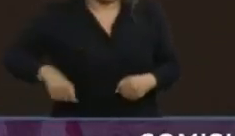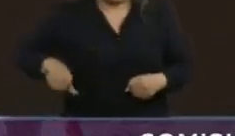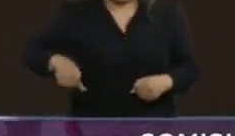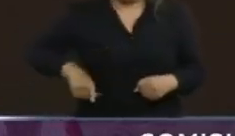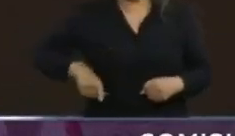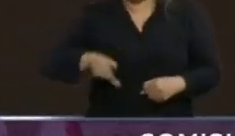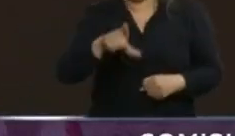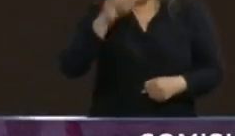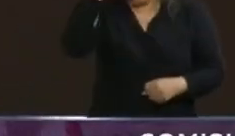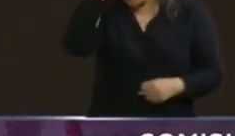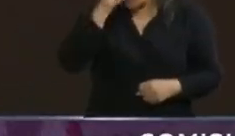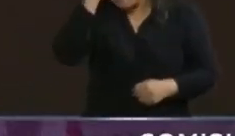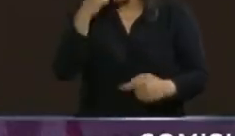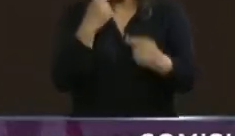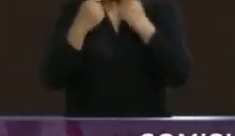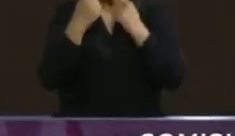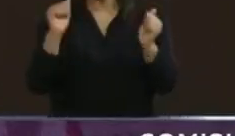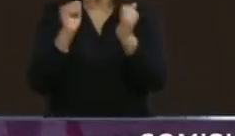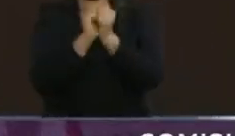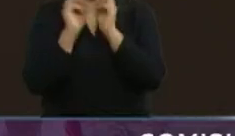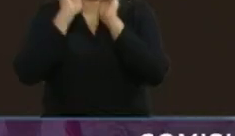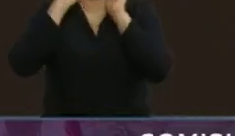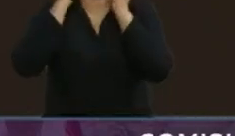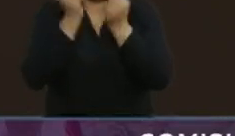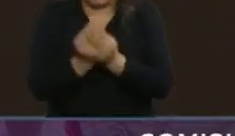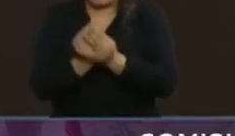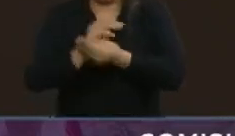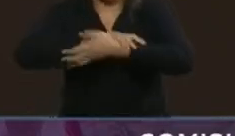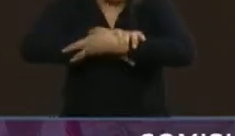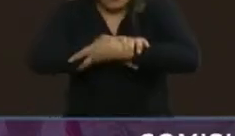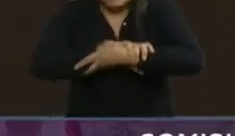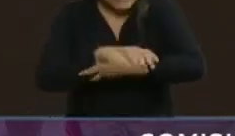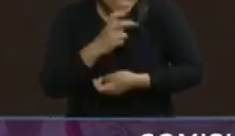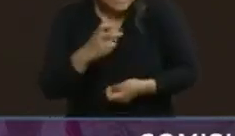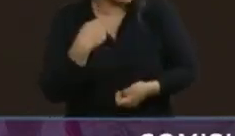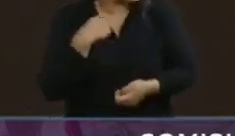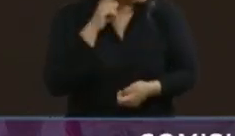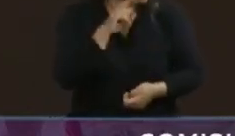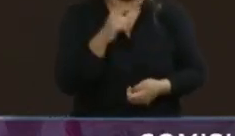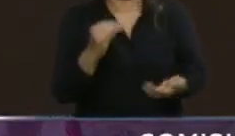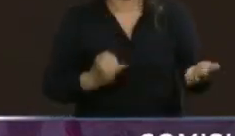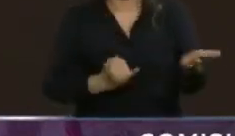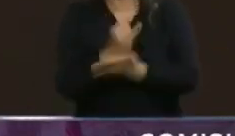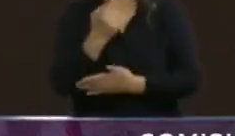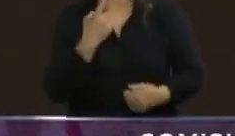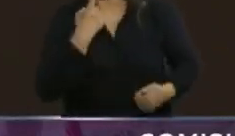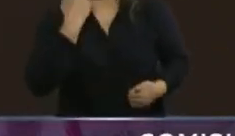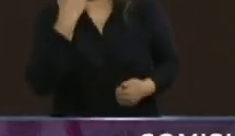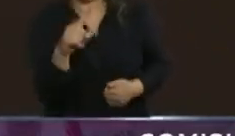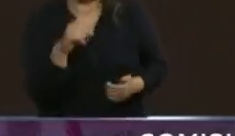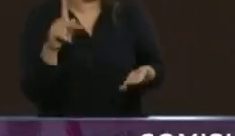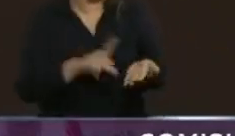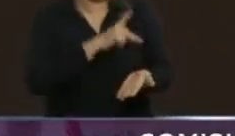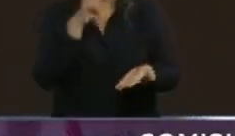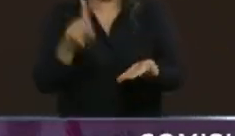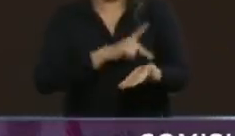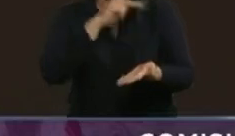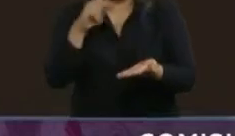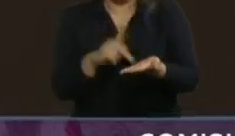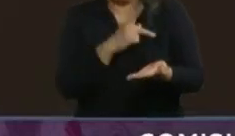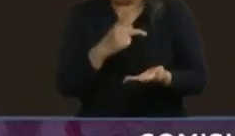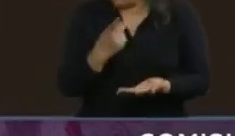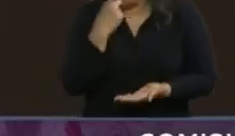pacto tácito con el crimen organizado. Ese pacto sí se debe denunciar una y otra vez. Lo